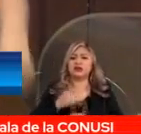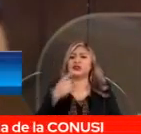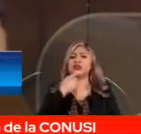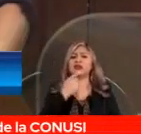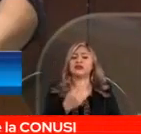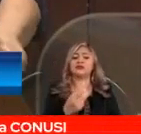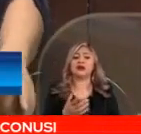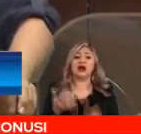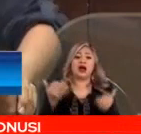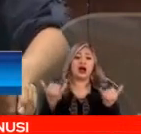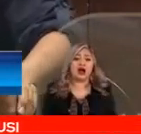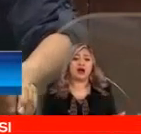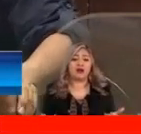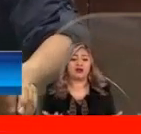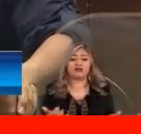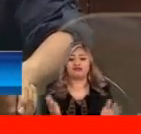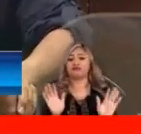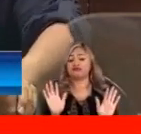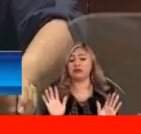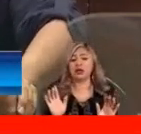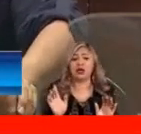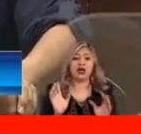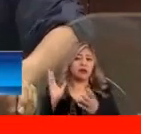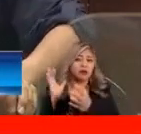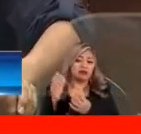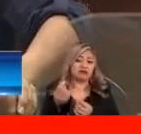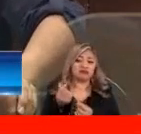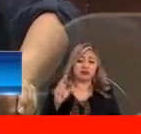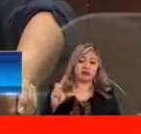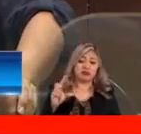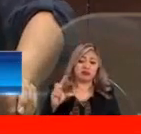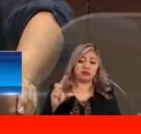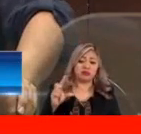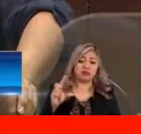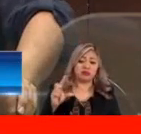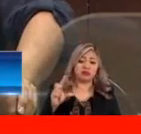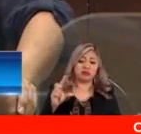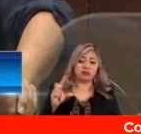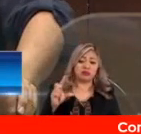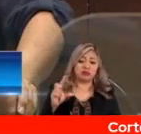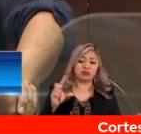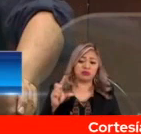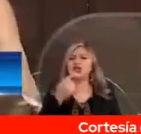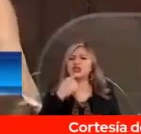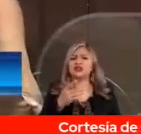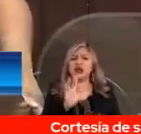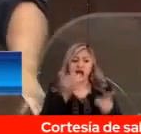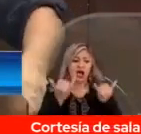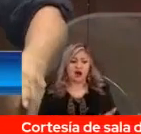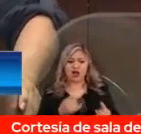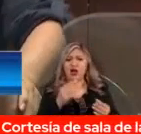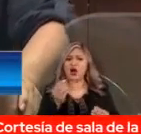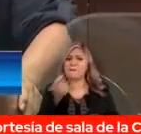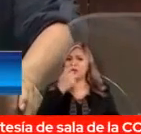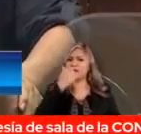es el momento para aumentar salario mínimo. ¿Y por qué no dice que no es el momento para que aumenten los precios del medicamento? ¿Y por